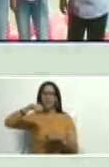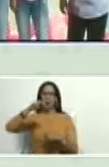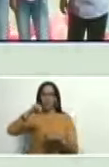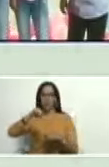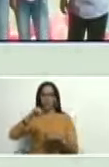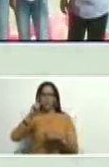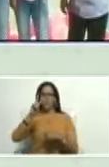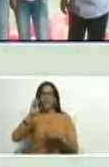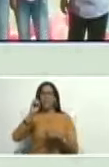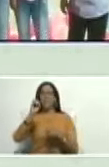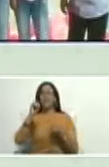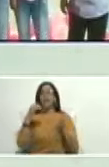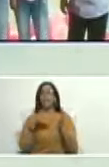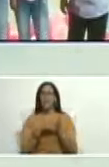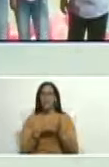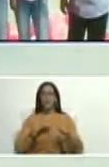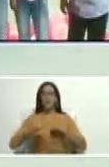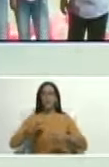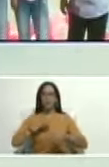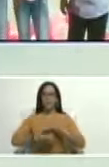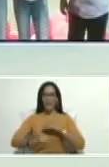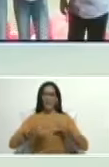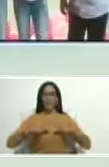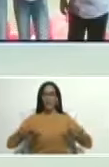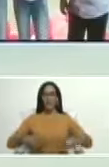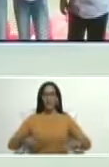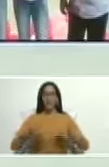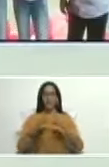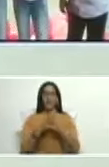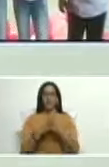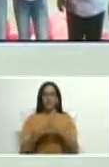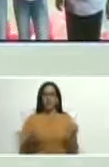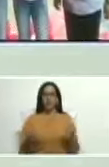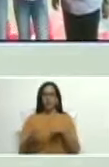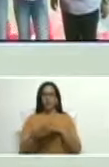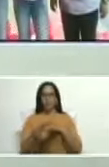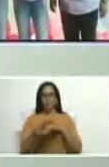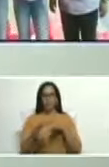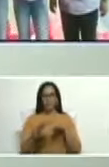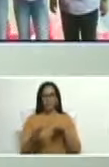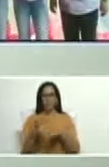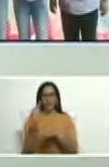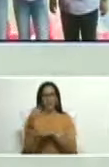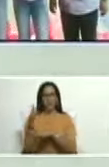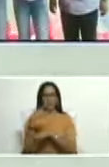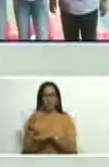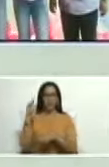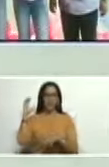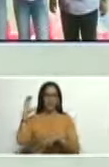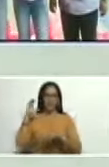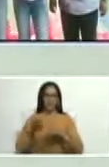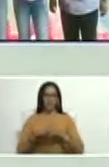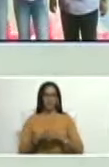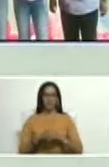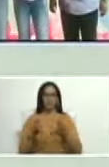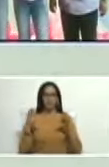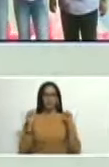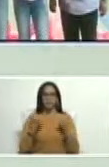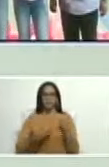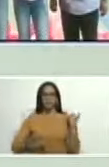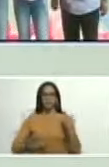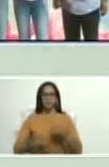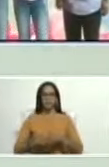20.000 promotoras de parto humanizado en todos los municipios y parroquias del país. Entendido, presidente, así